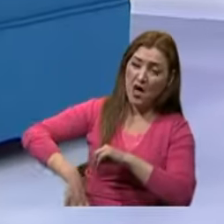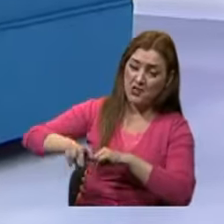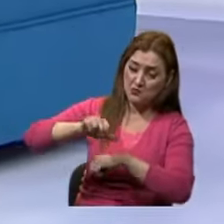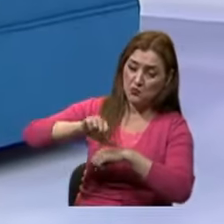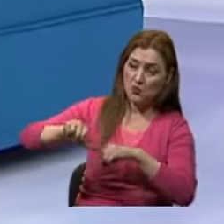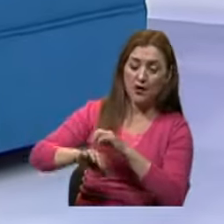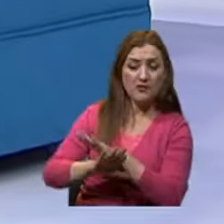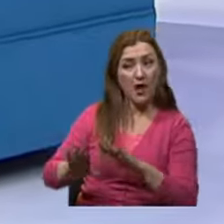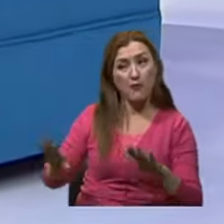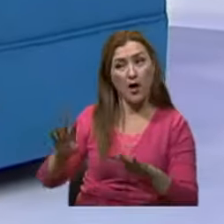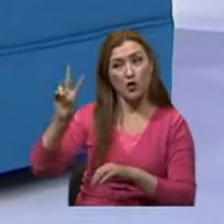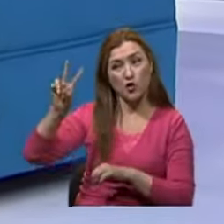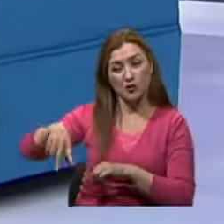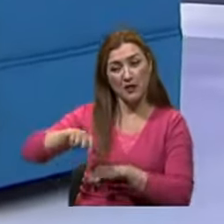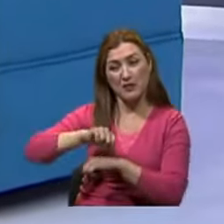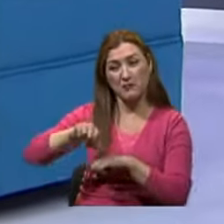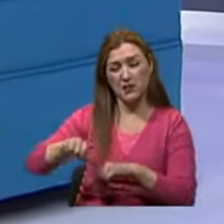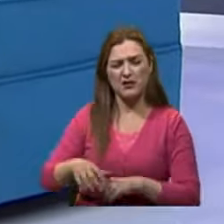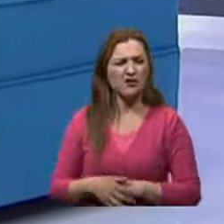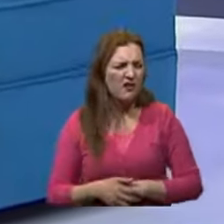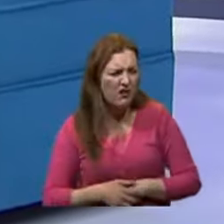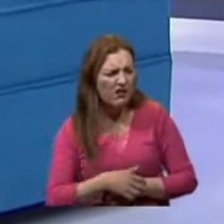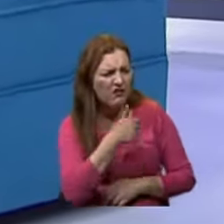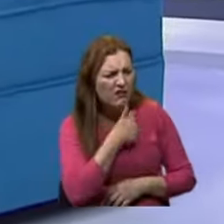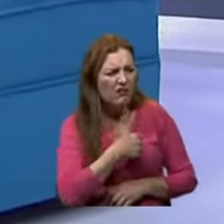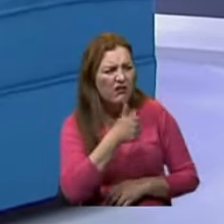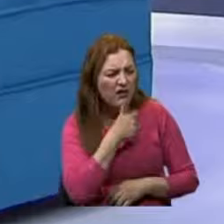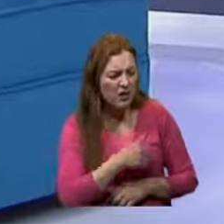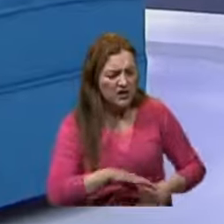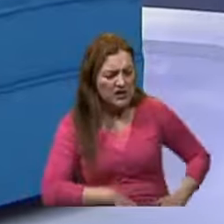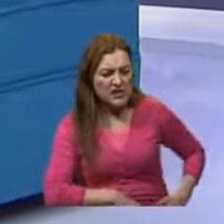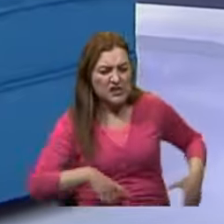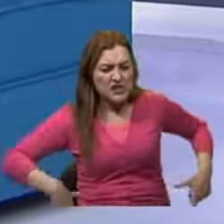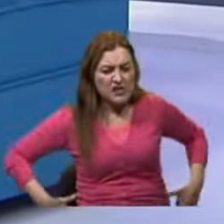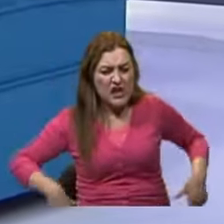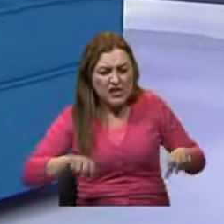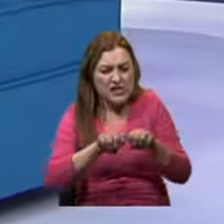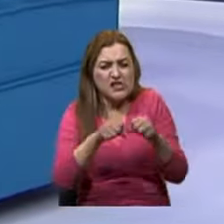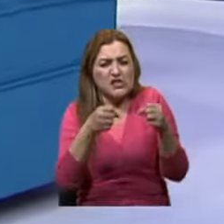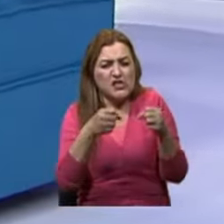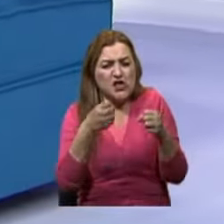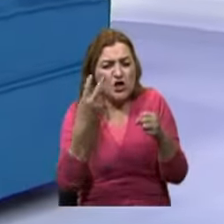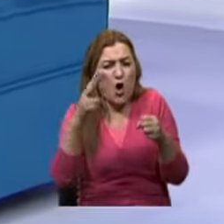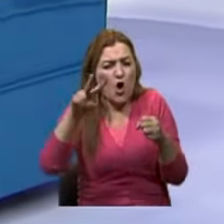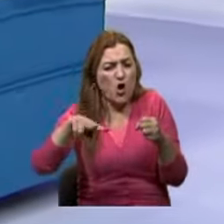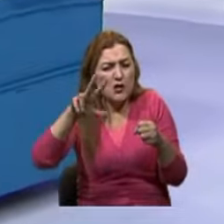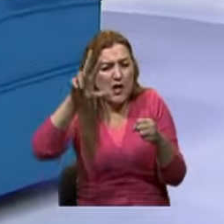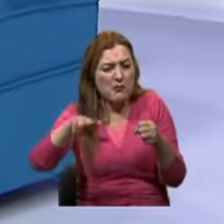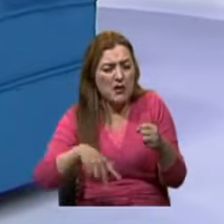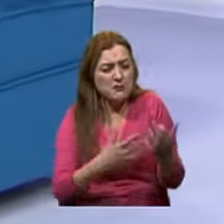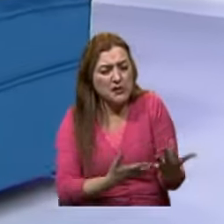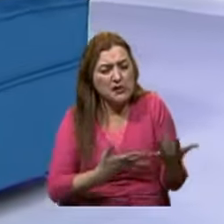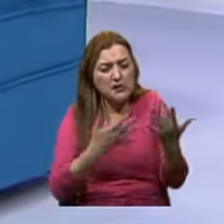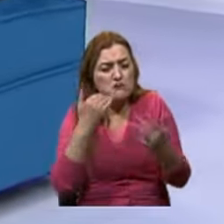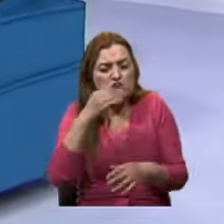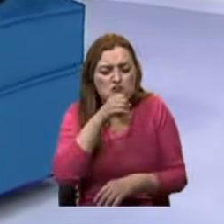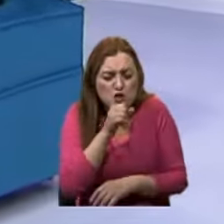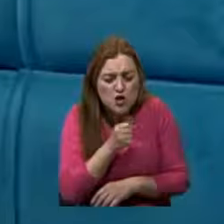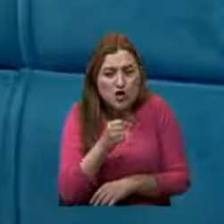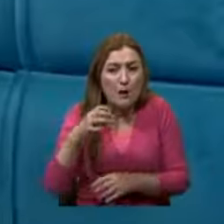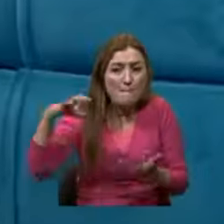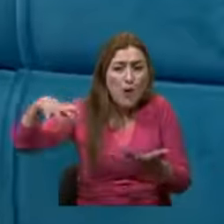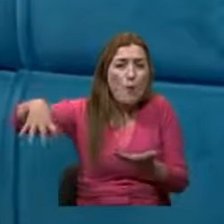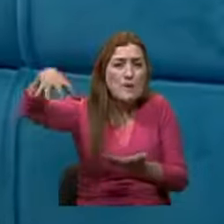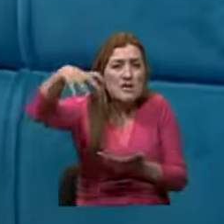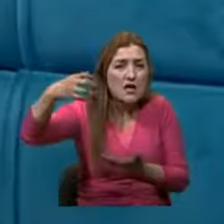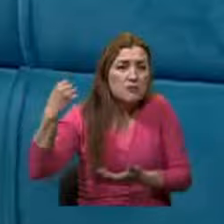cirugía. 2, 3 meses tengo que estar con esta prótesis rota. Entonces, eso le pasa a mucha gente, muchas personas de tercera edad que vienen de provincias,